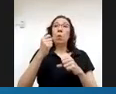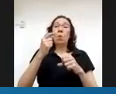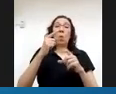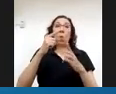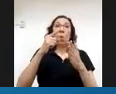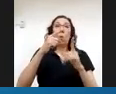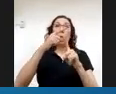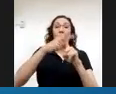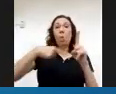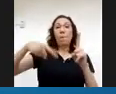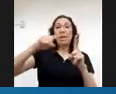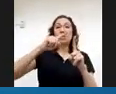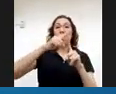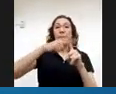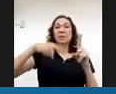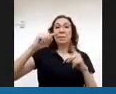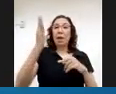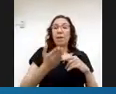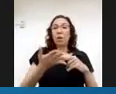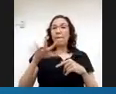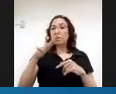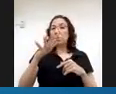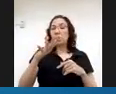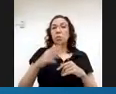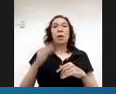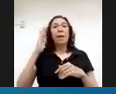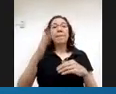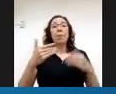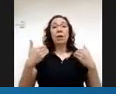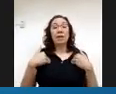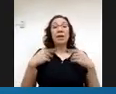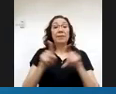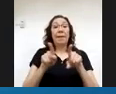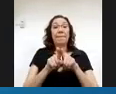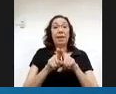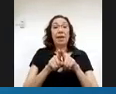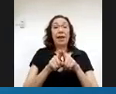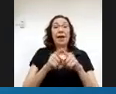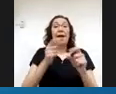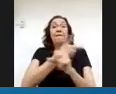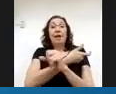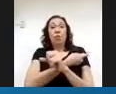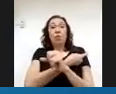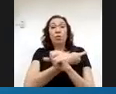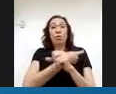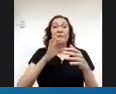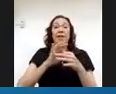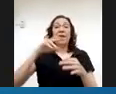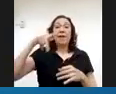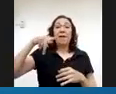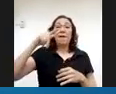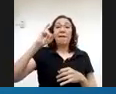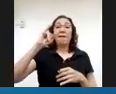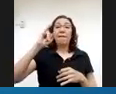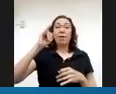a un mes y medio aproximadamente estará también disponible la vacuna de Pfizer